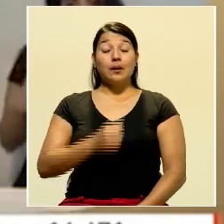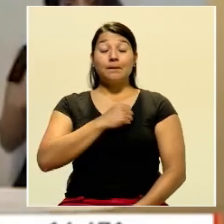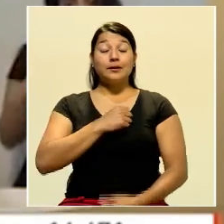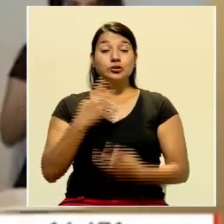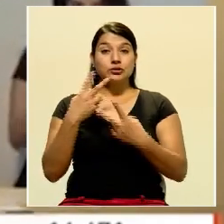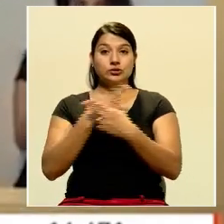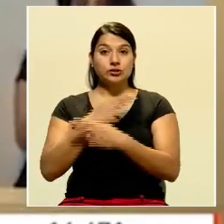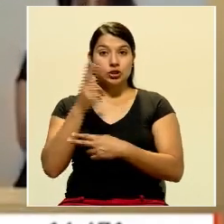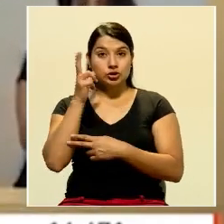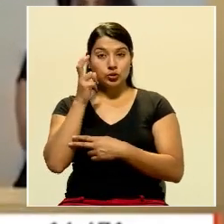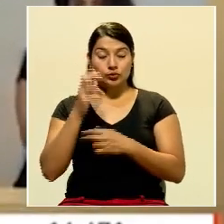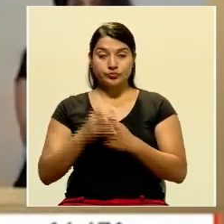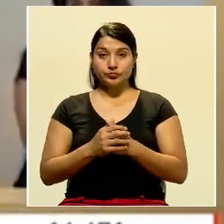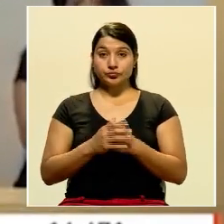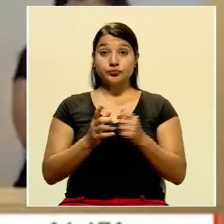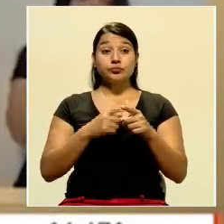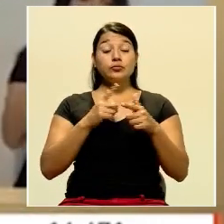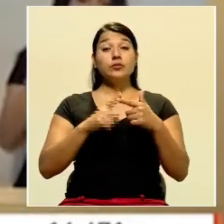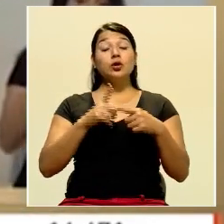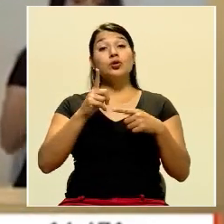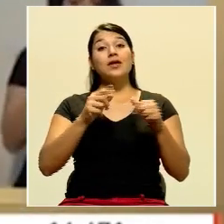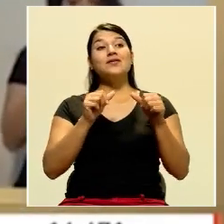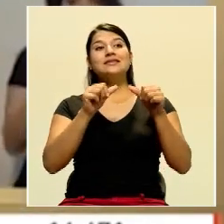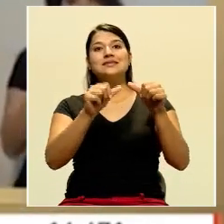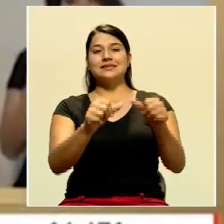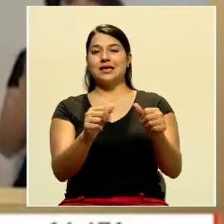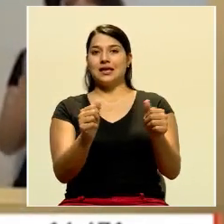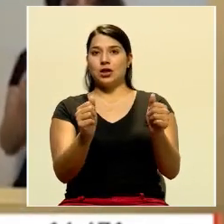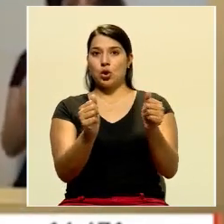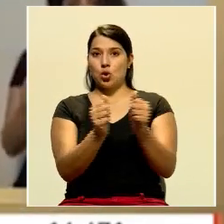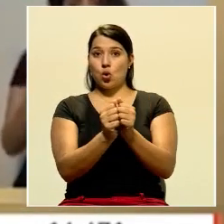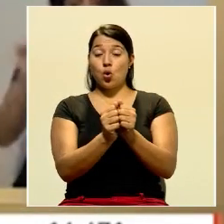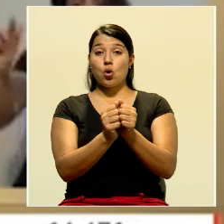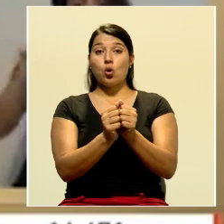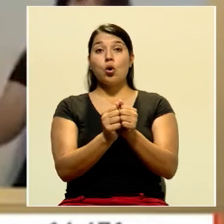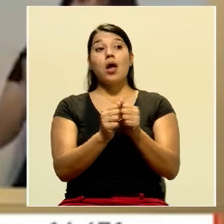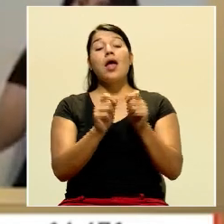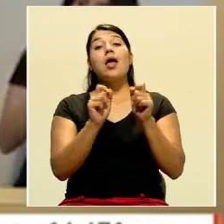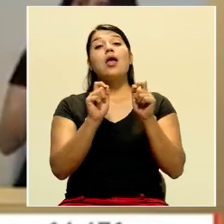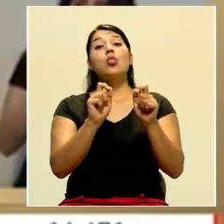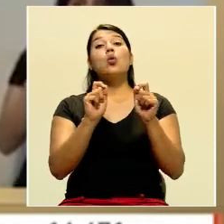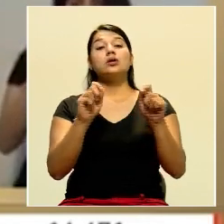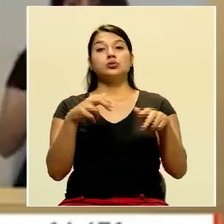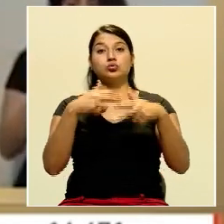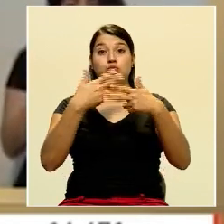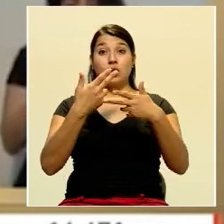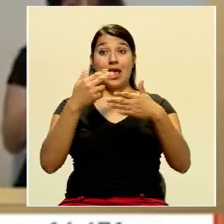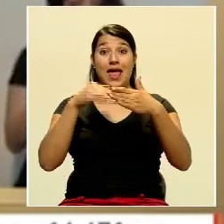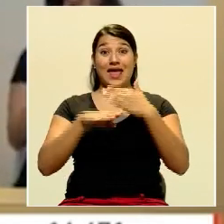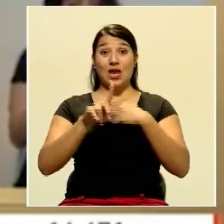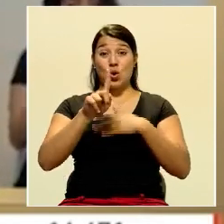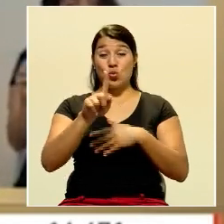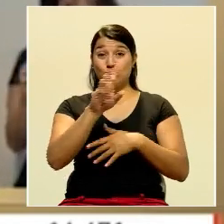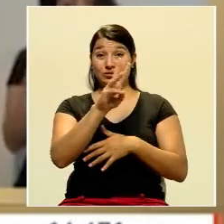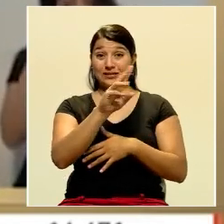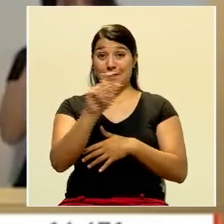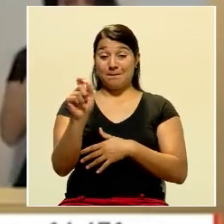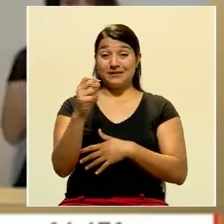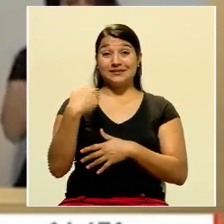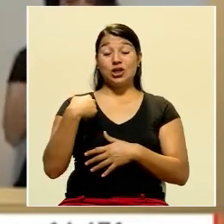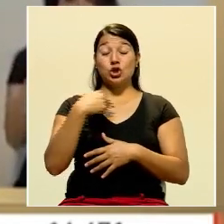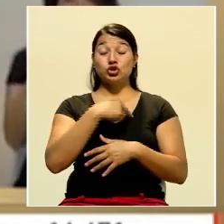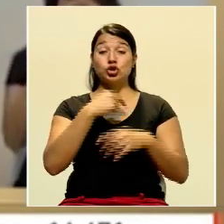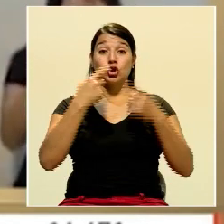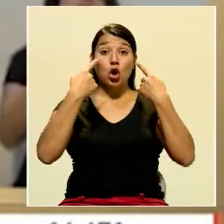esta plataforma y continuar con la educación a distancia. En menos de un semestre logramos una cobertura